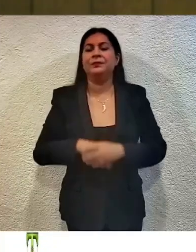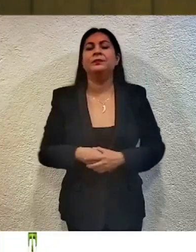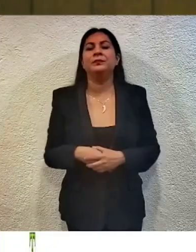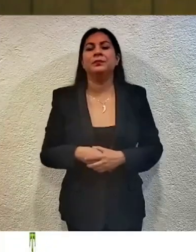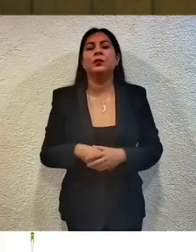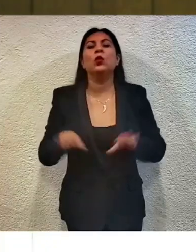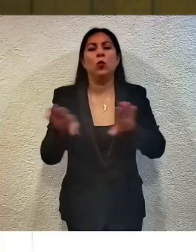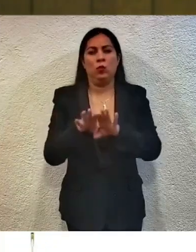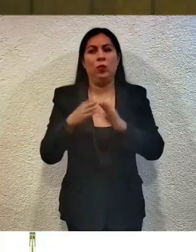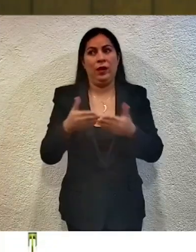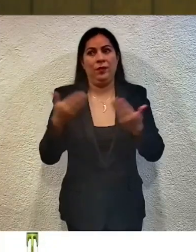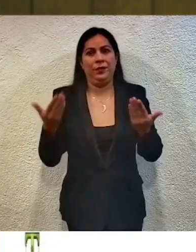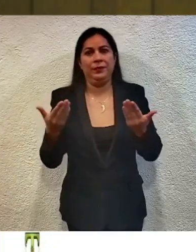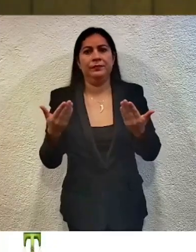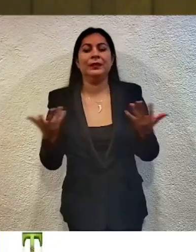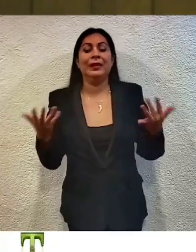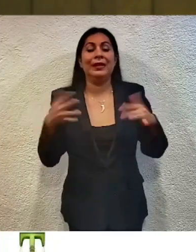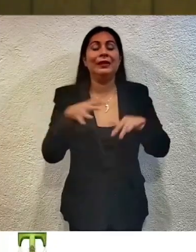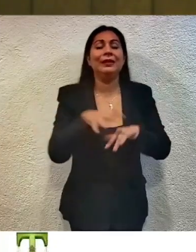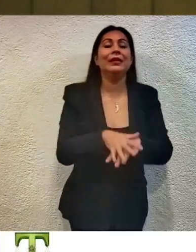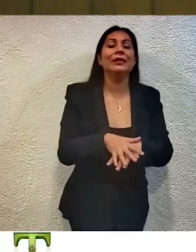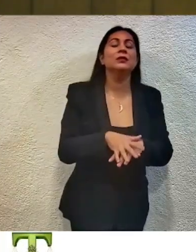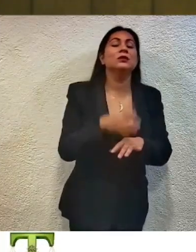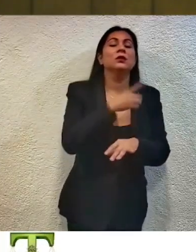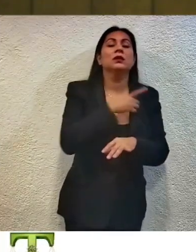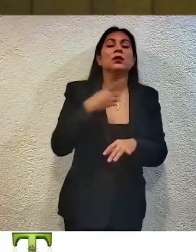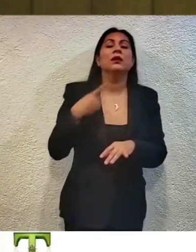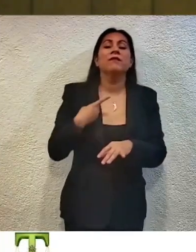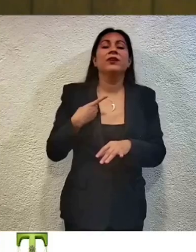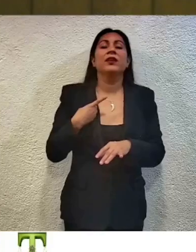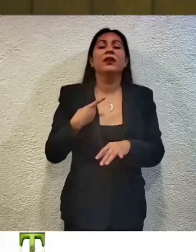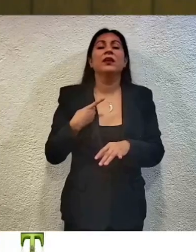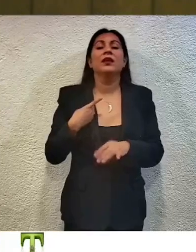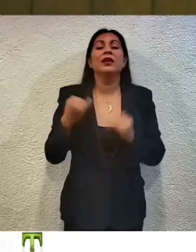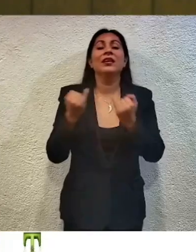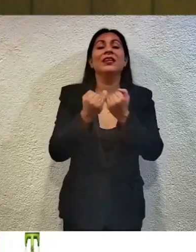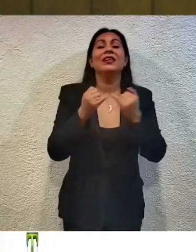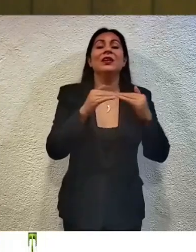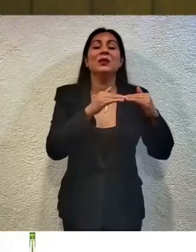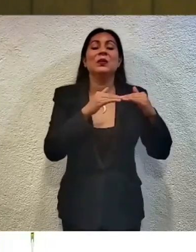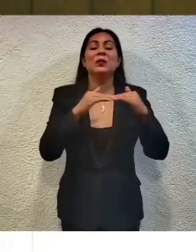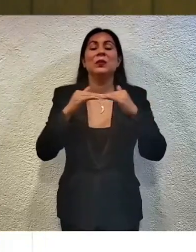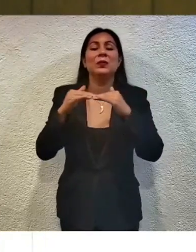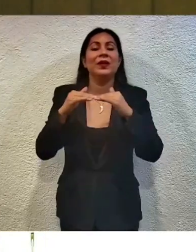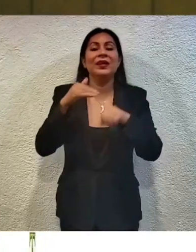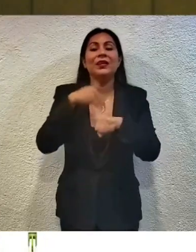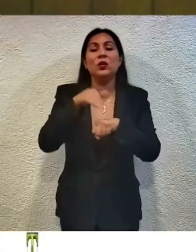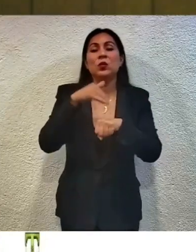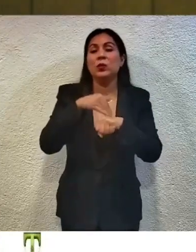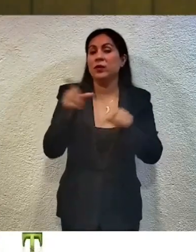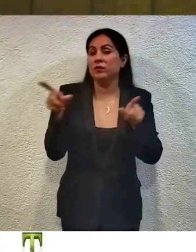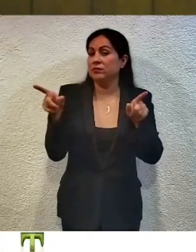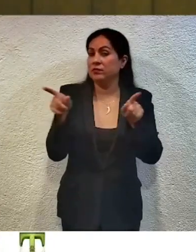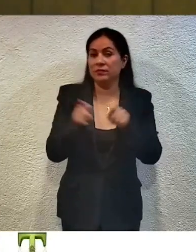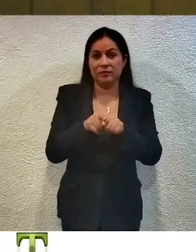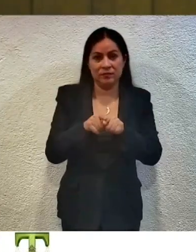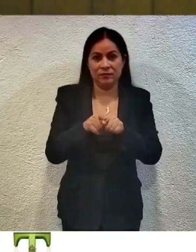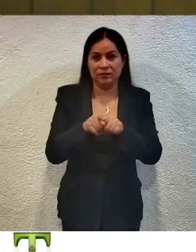como es el caso, la integración deberá ser paritaria numéricamente.